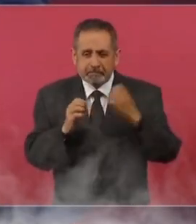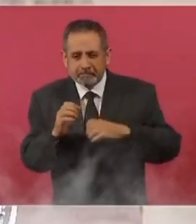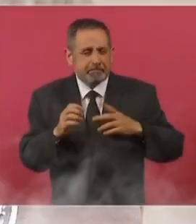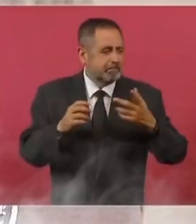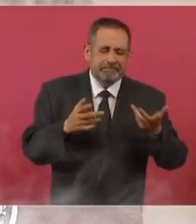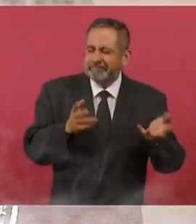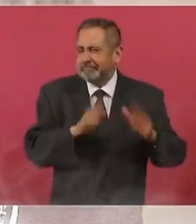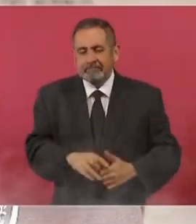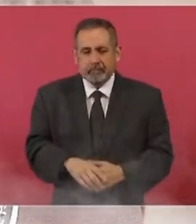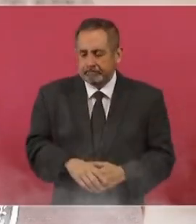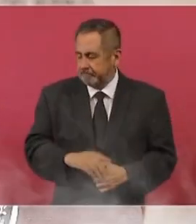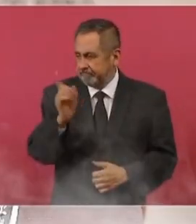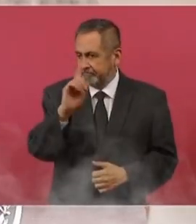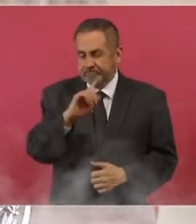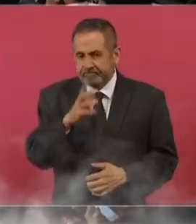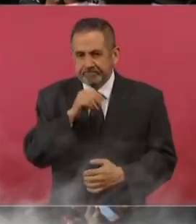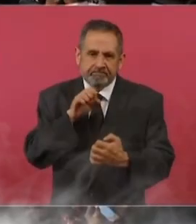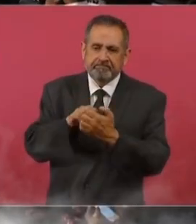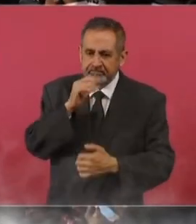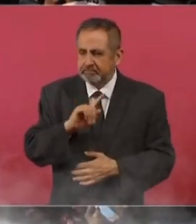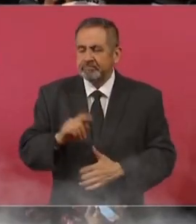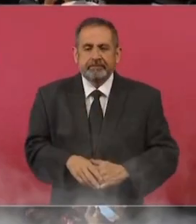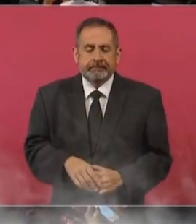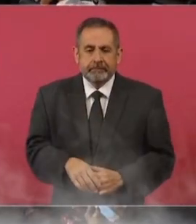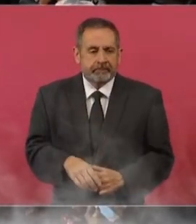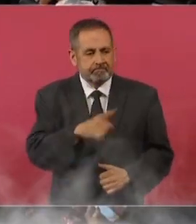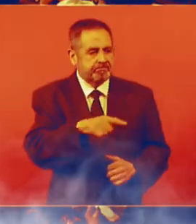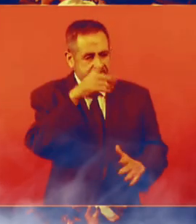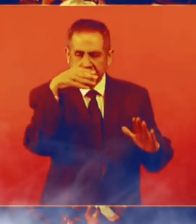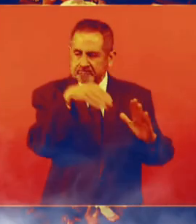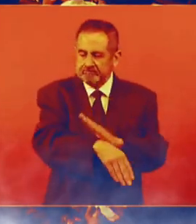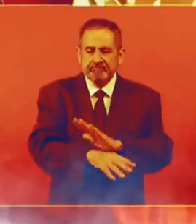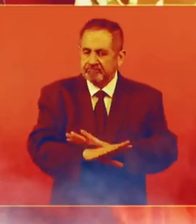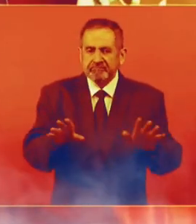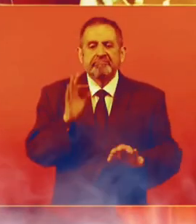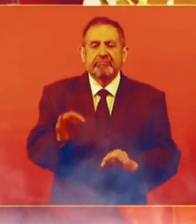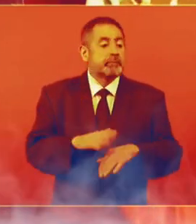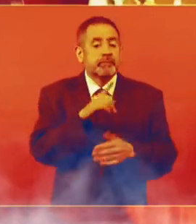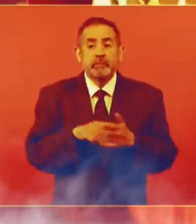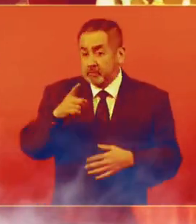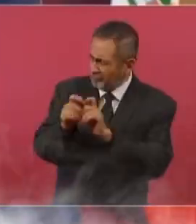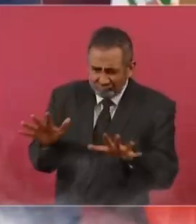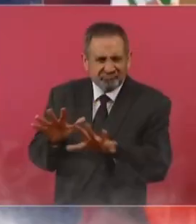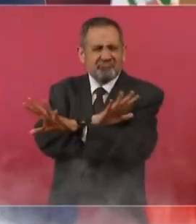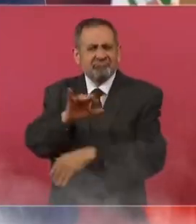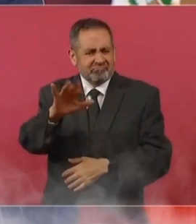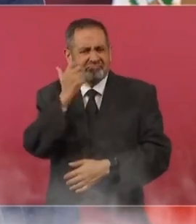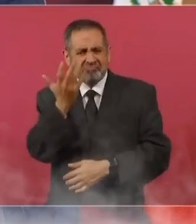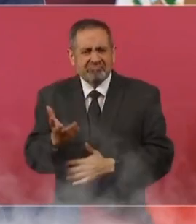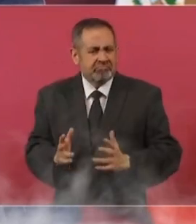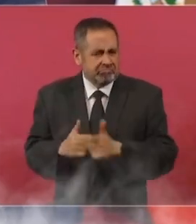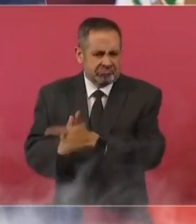pueblo. No. Van a fracasar. Porque la gente quiere la transformación.